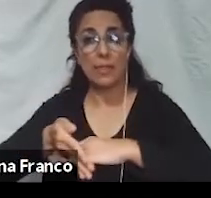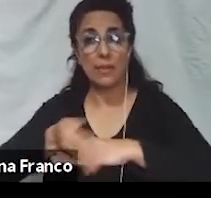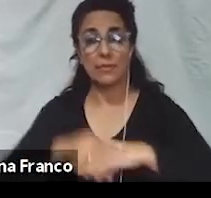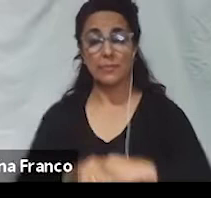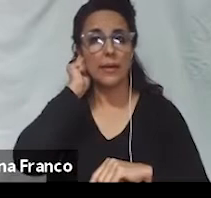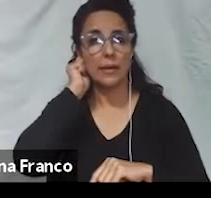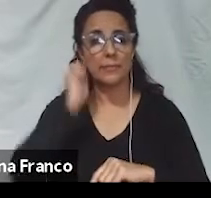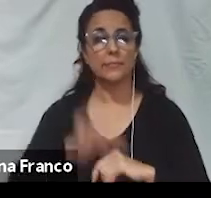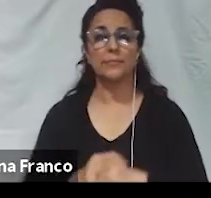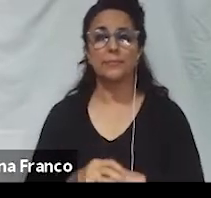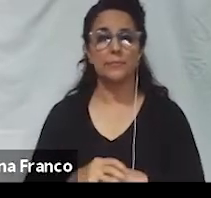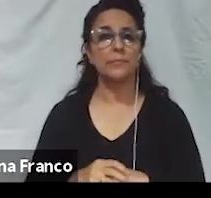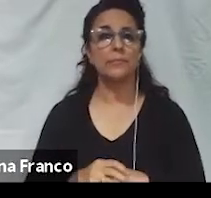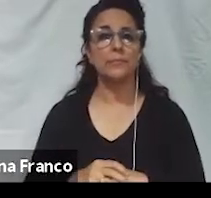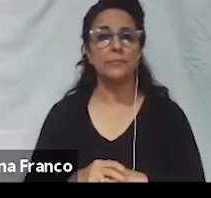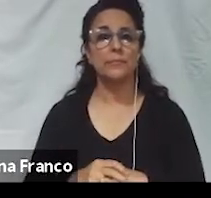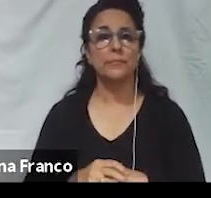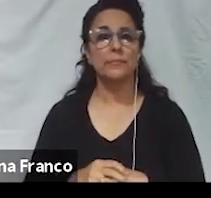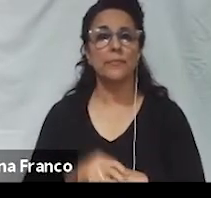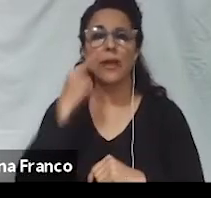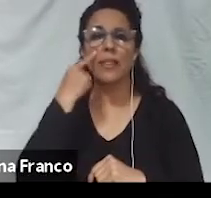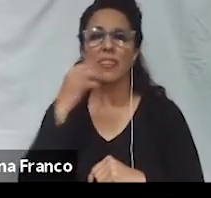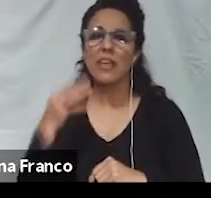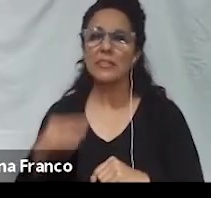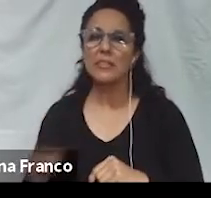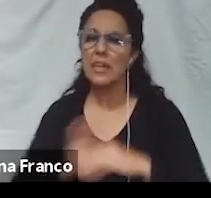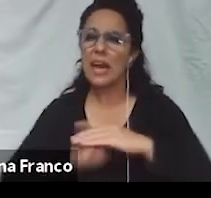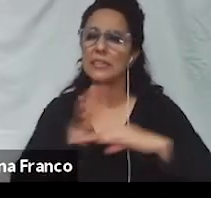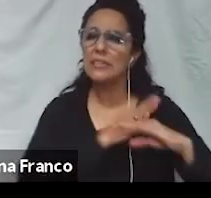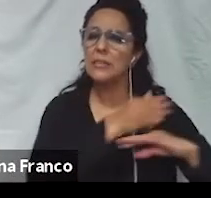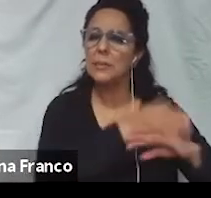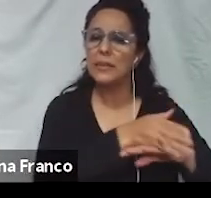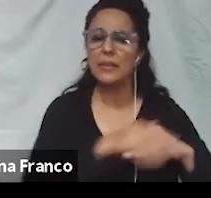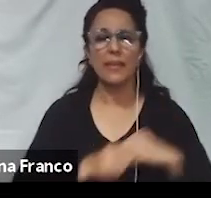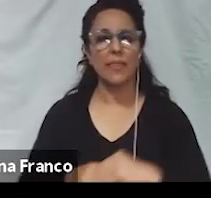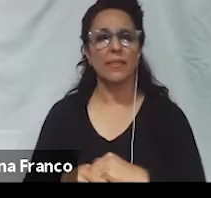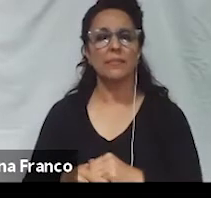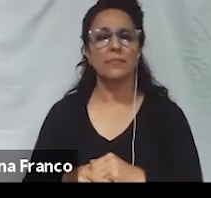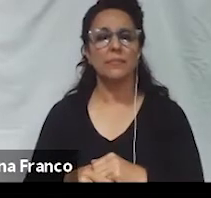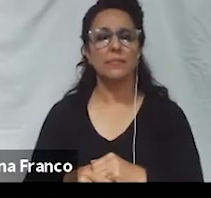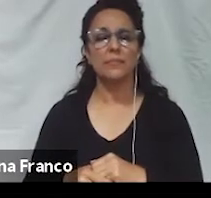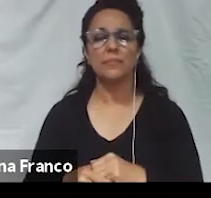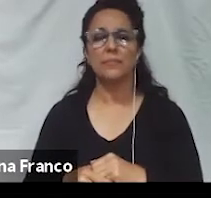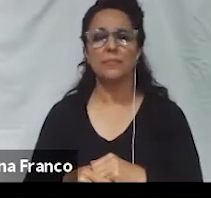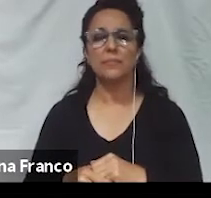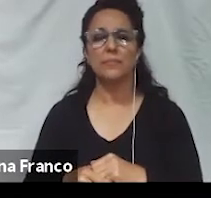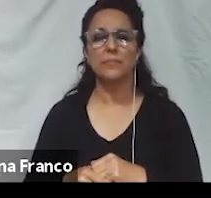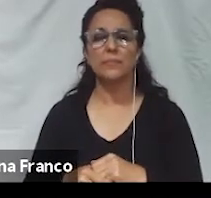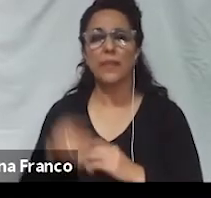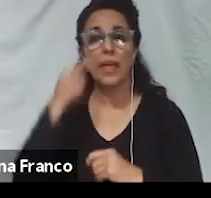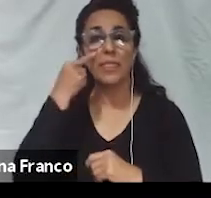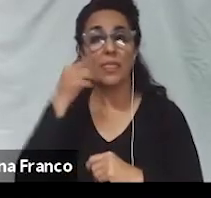accesible. Ahora, ¿qué es el testing de accesibilidad? Testing en sí